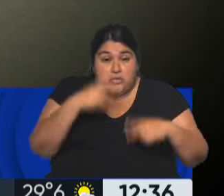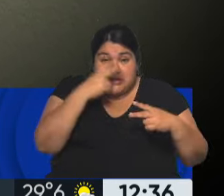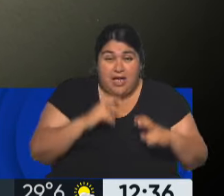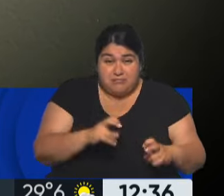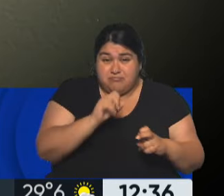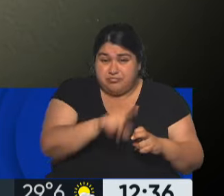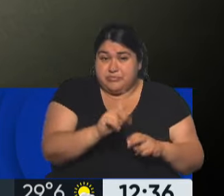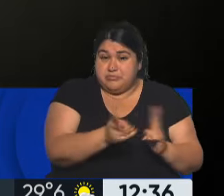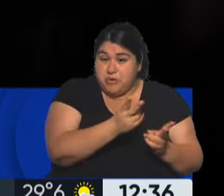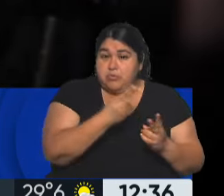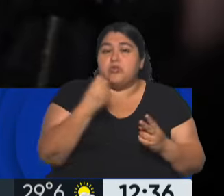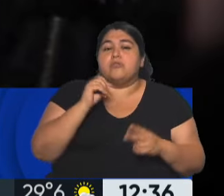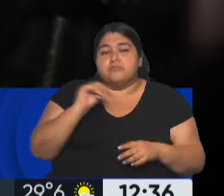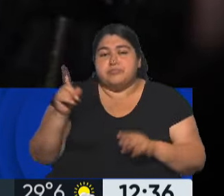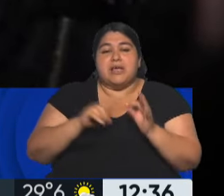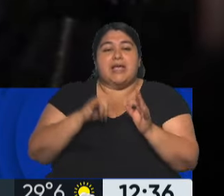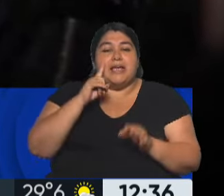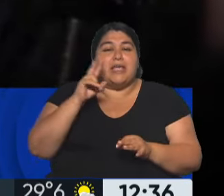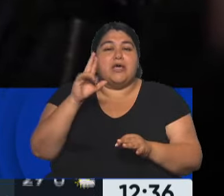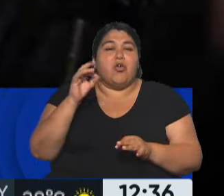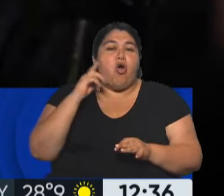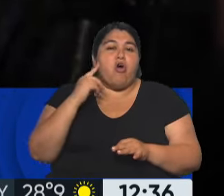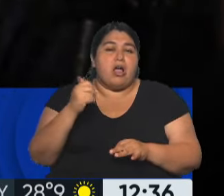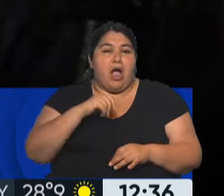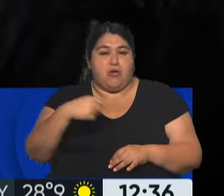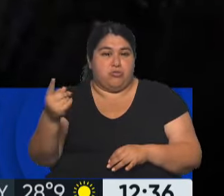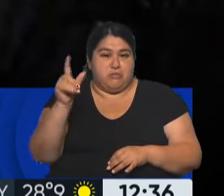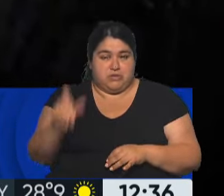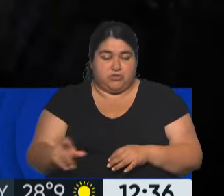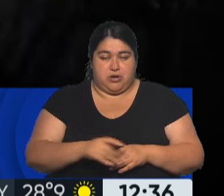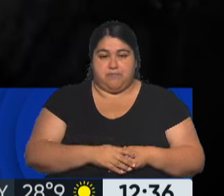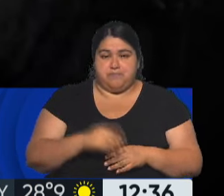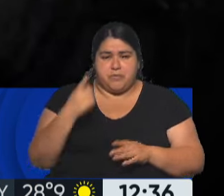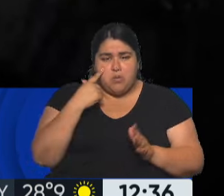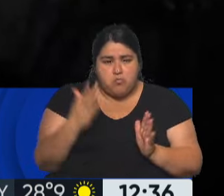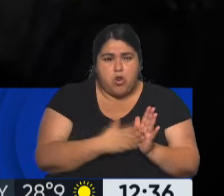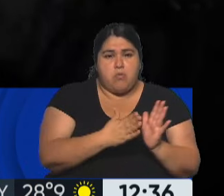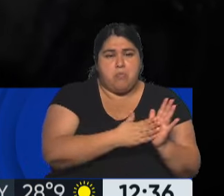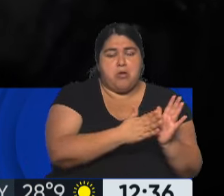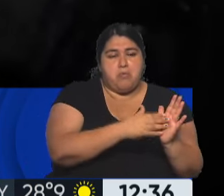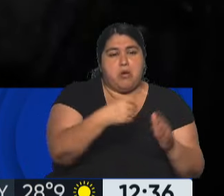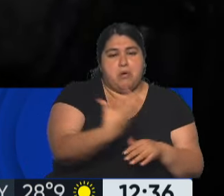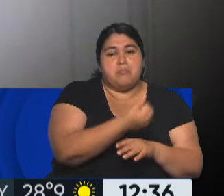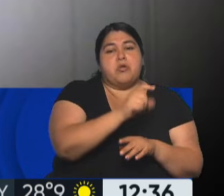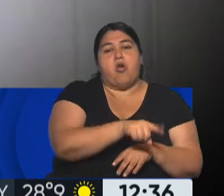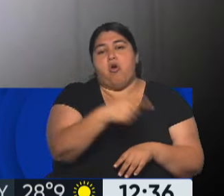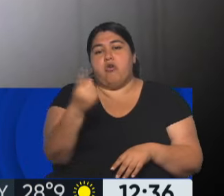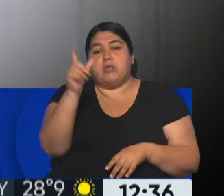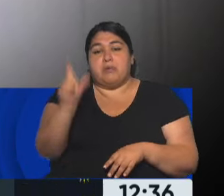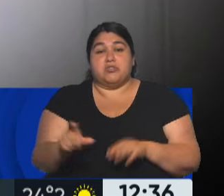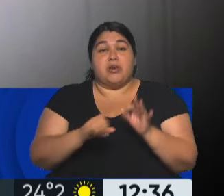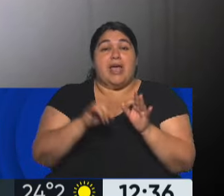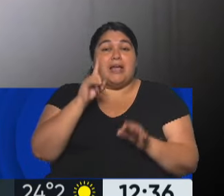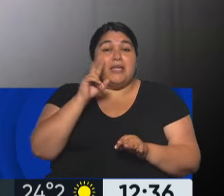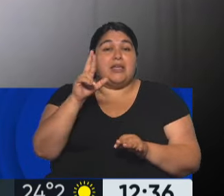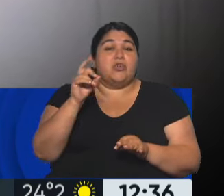fundamental, existe el ADN de Quiroga. A medida que se fueron aportando evidencias, todo recayó sobre la hiena Quiroga, un obrero que